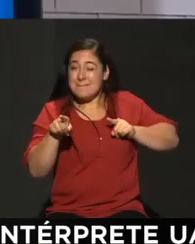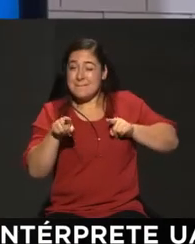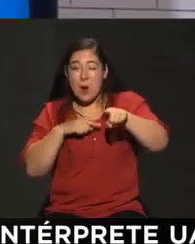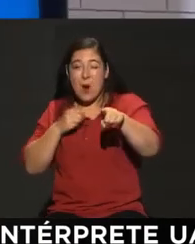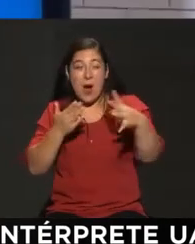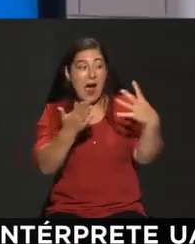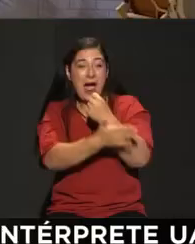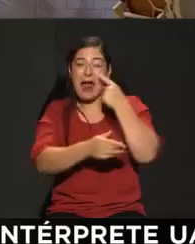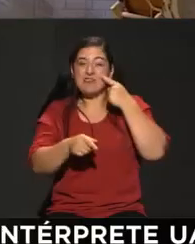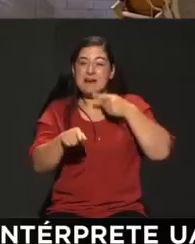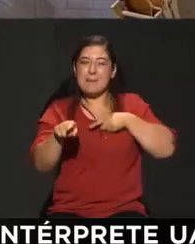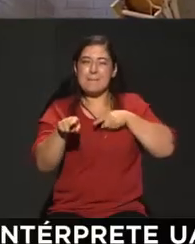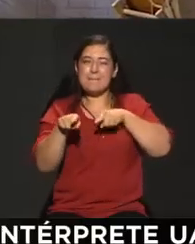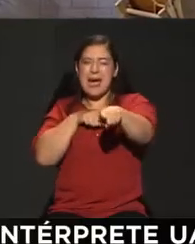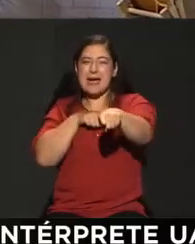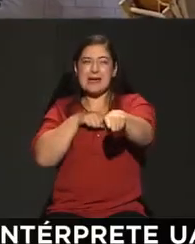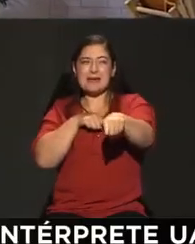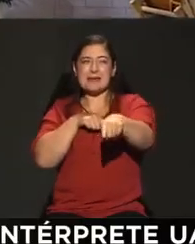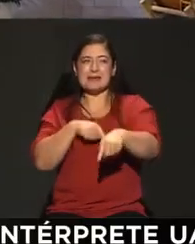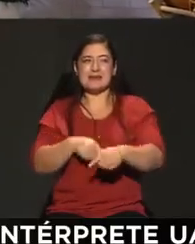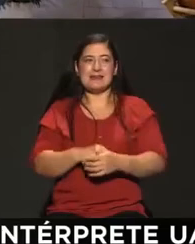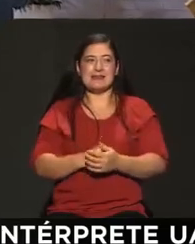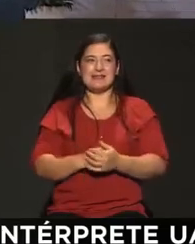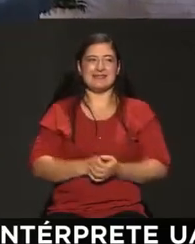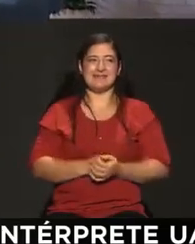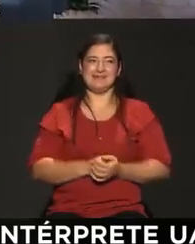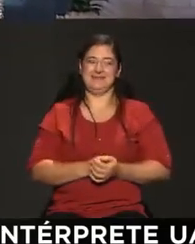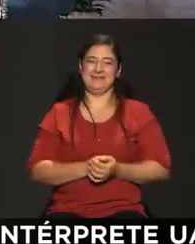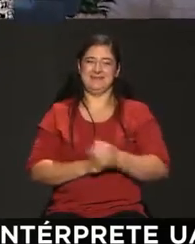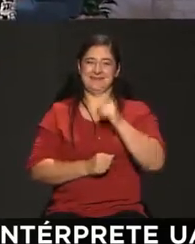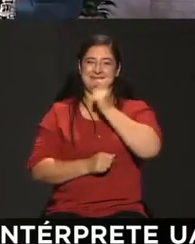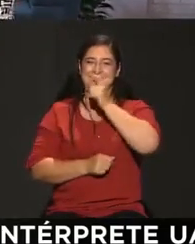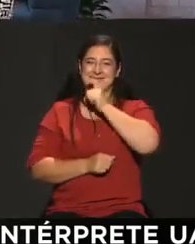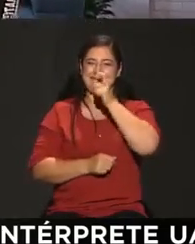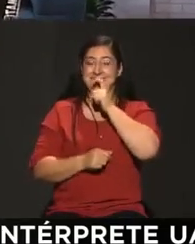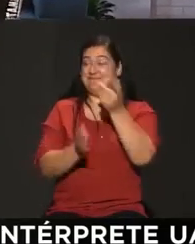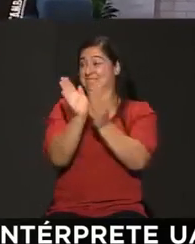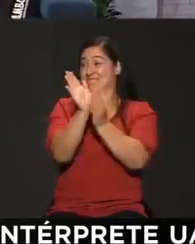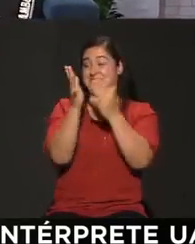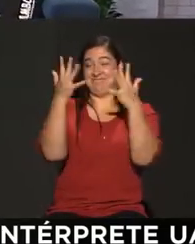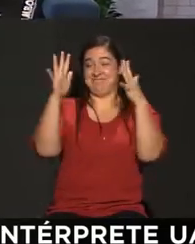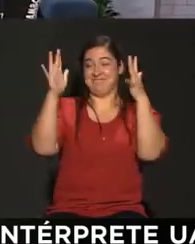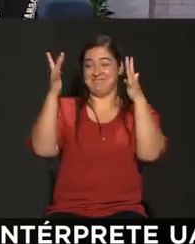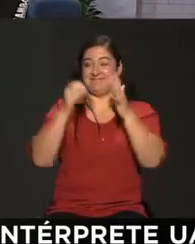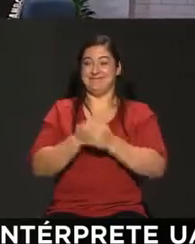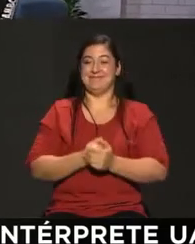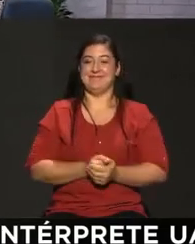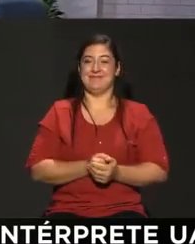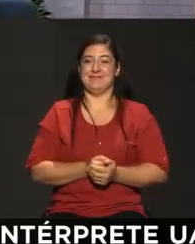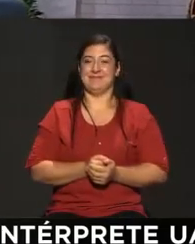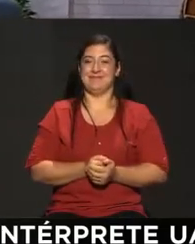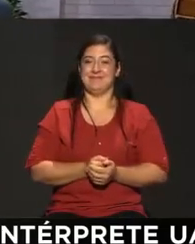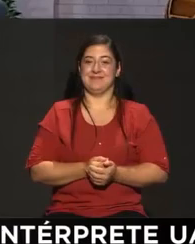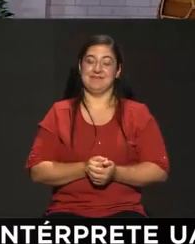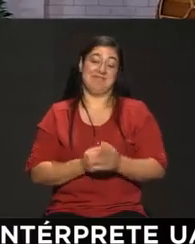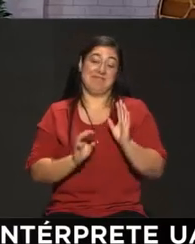ver, ¡fuera! Ah, ¿en qué? ¿Qué tenemos que hacer? Muy bien. Yo salí corriendo. Bueno, también